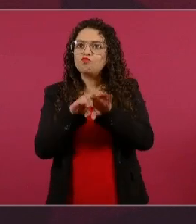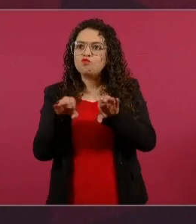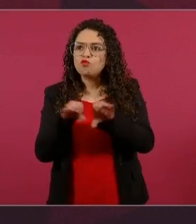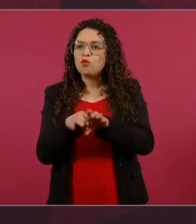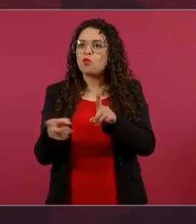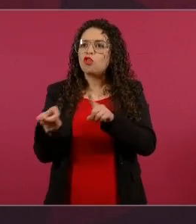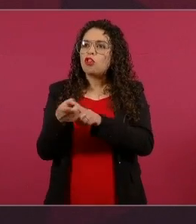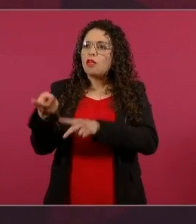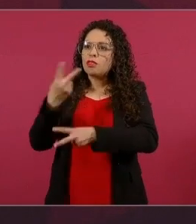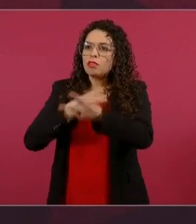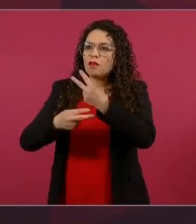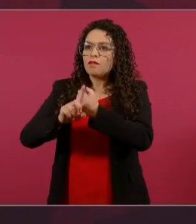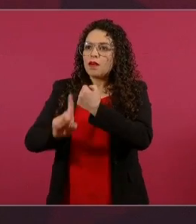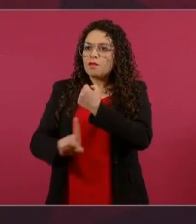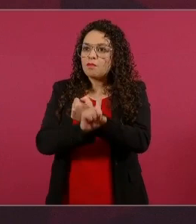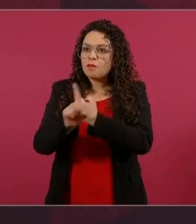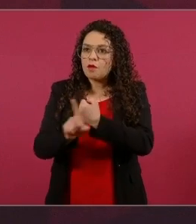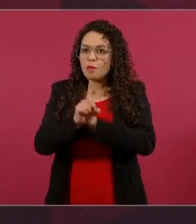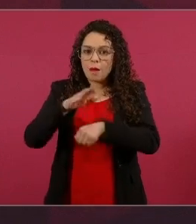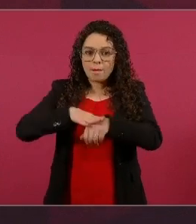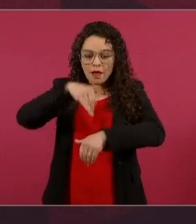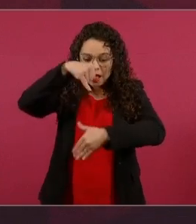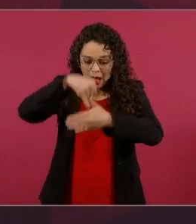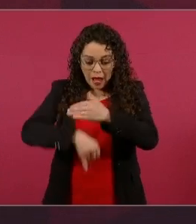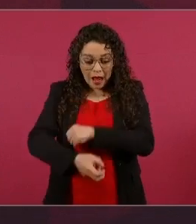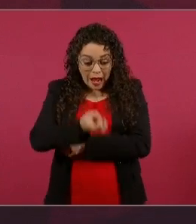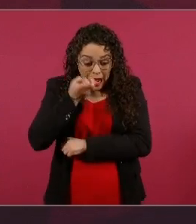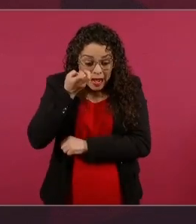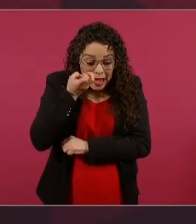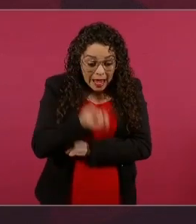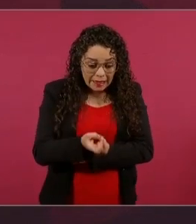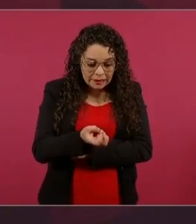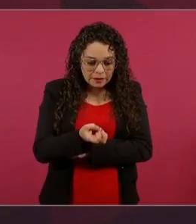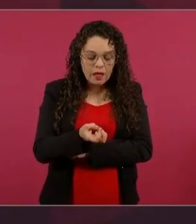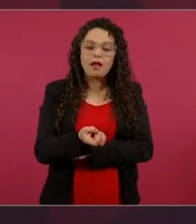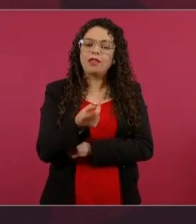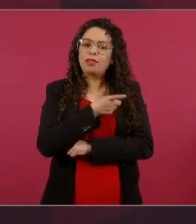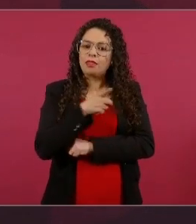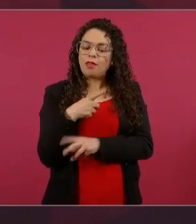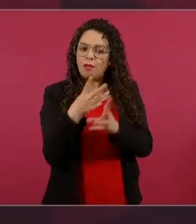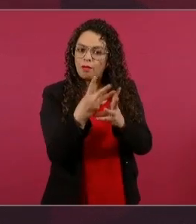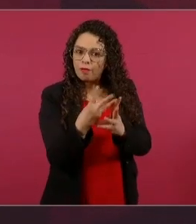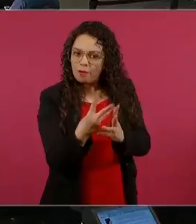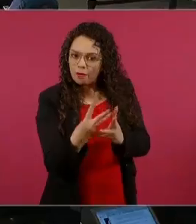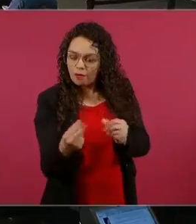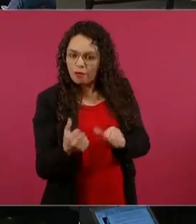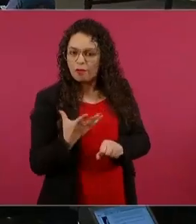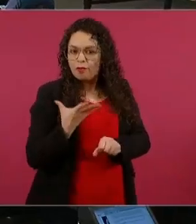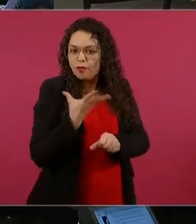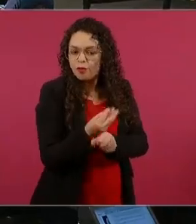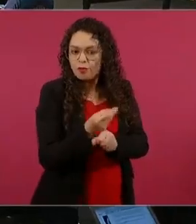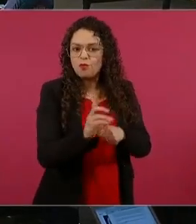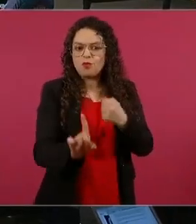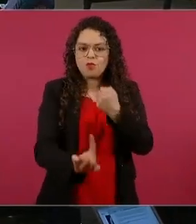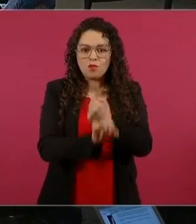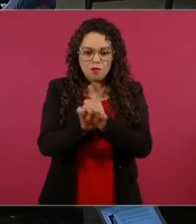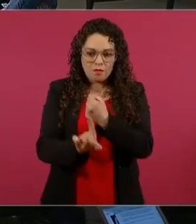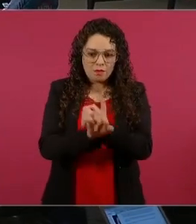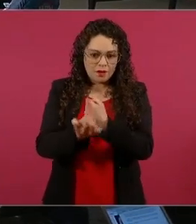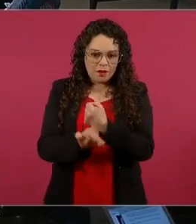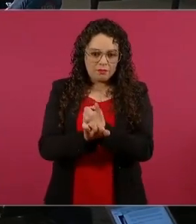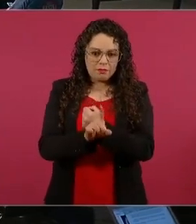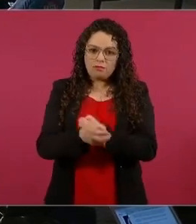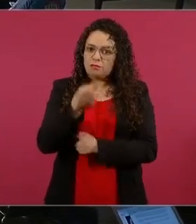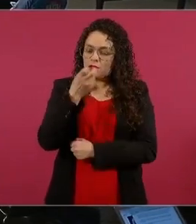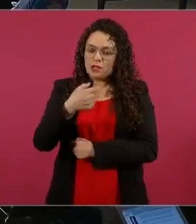Y eso es lo que nosotros proponemos pero bueno regresando a México